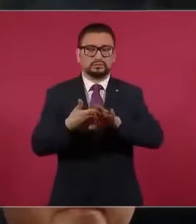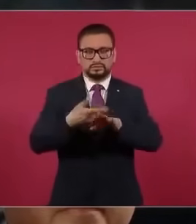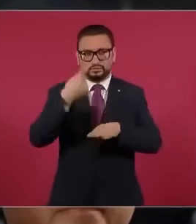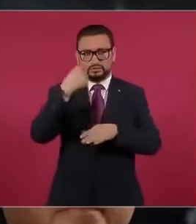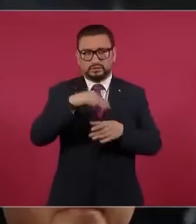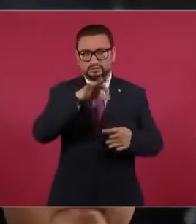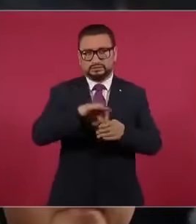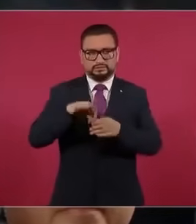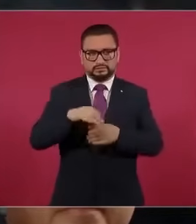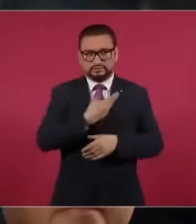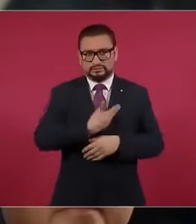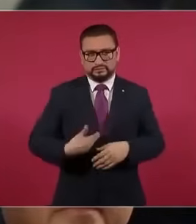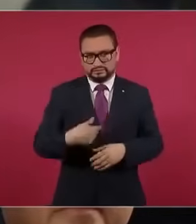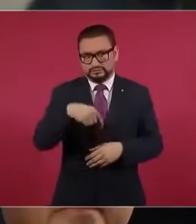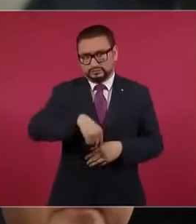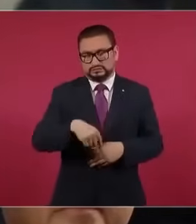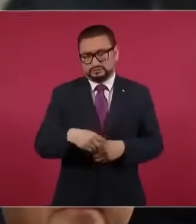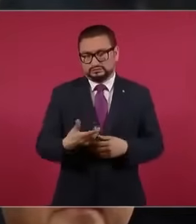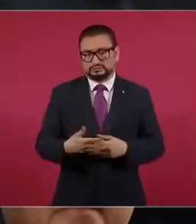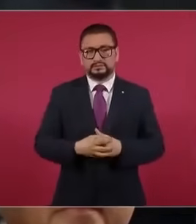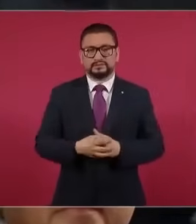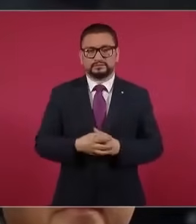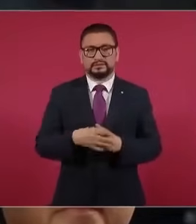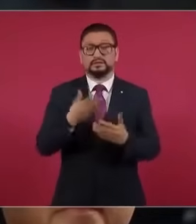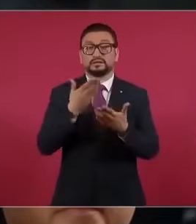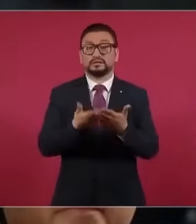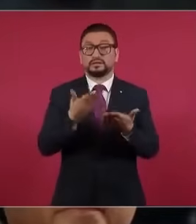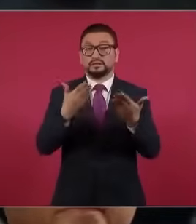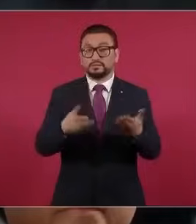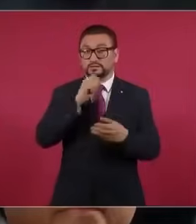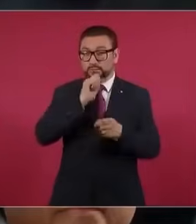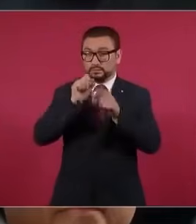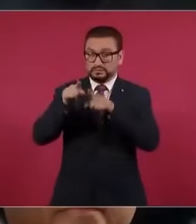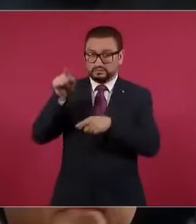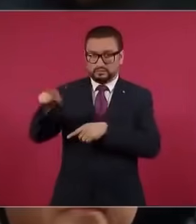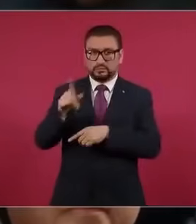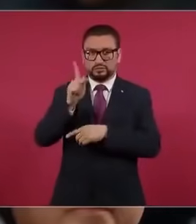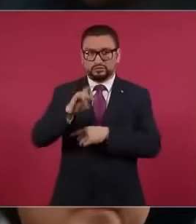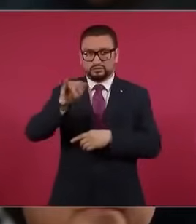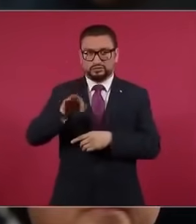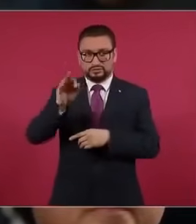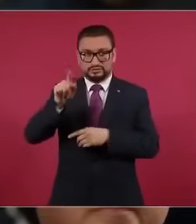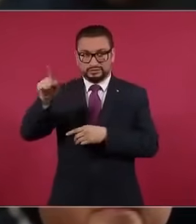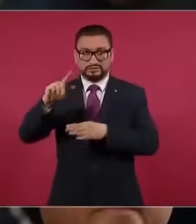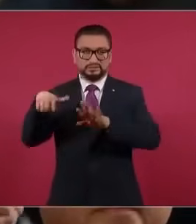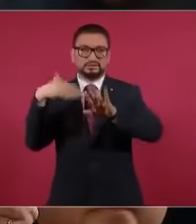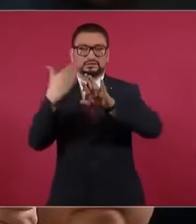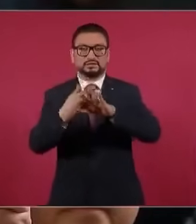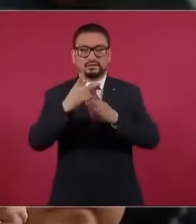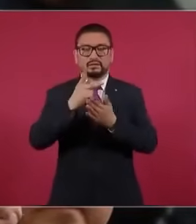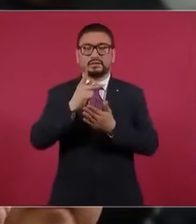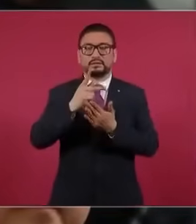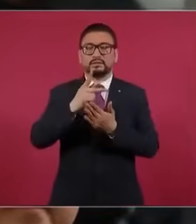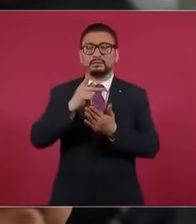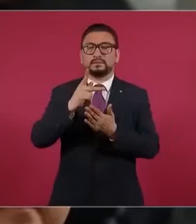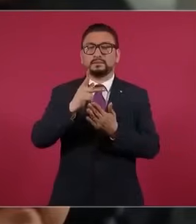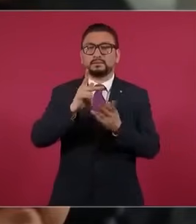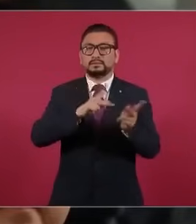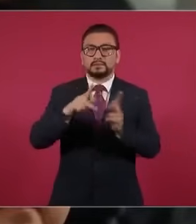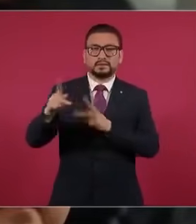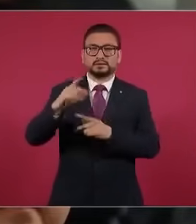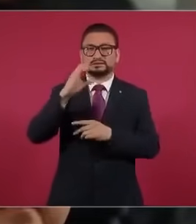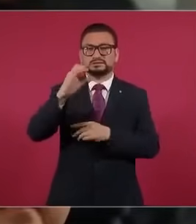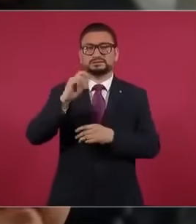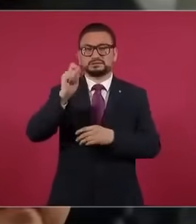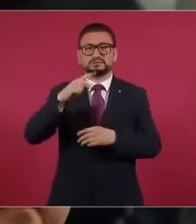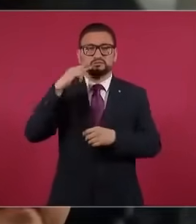las elecciones presidenciales. Ahora, desde el mismo Poder Judicial se está amenazando el llamado Plan C, que no es otra cosa que la